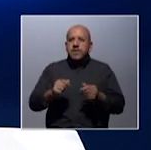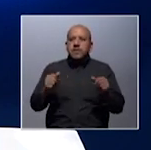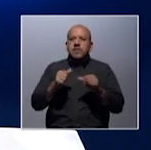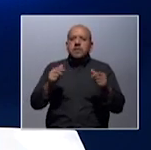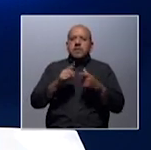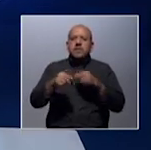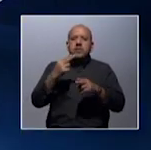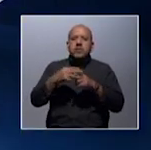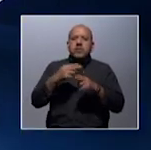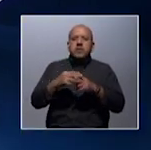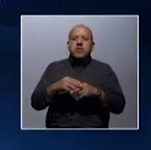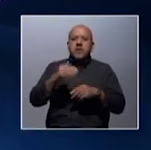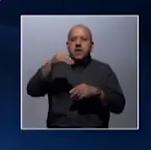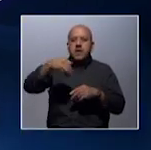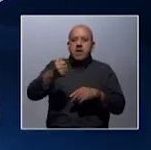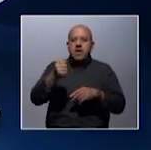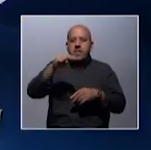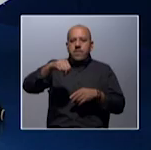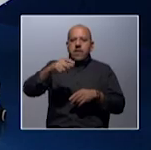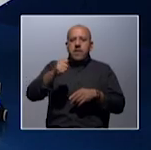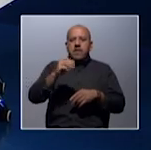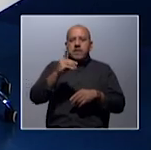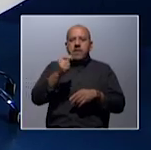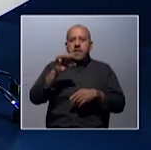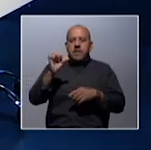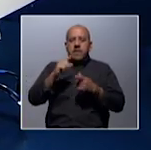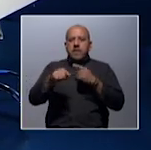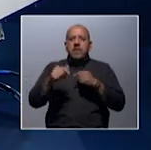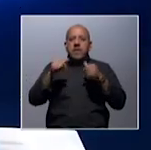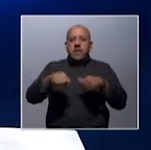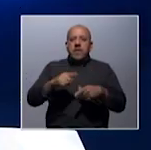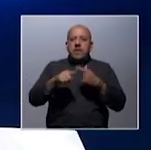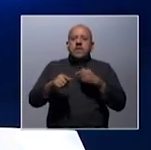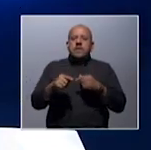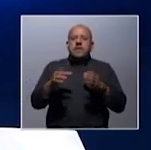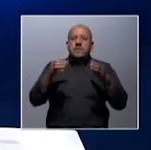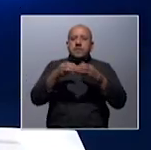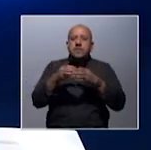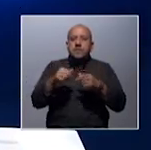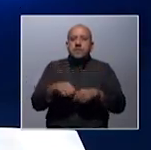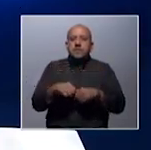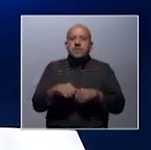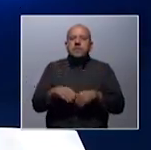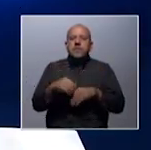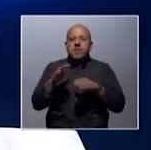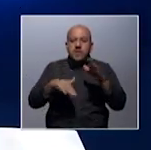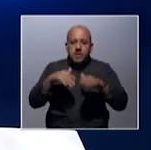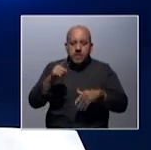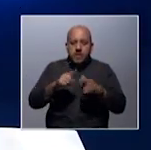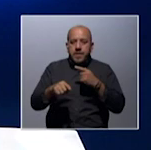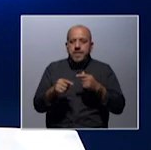espectáculo llamado Las Manadas. Ellos atraviesan distintos escenarios en que vivimos esas manadas, de las que a veces formamos partes.